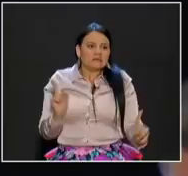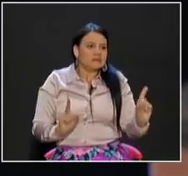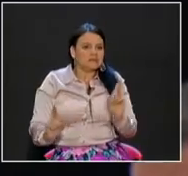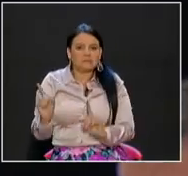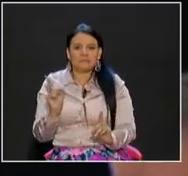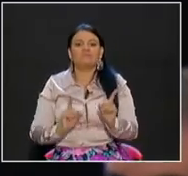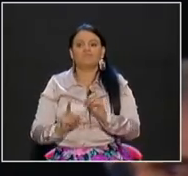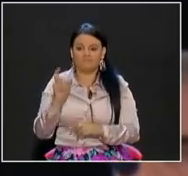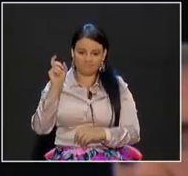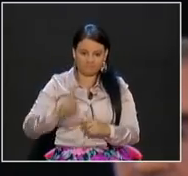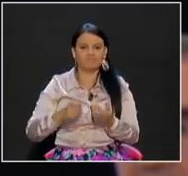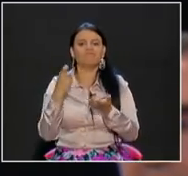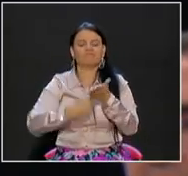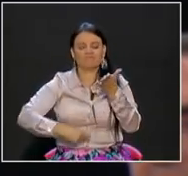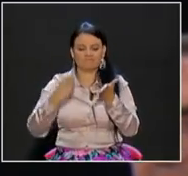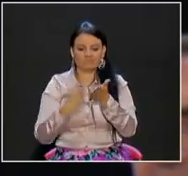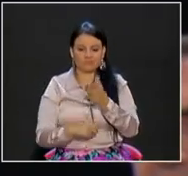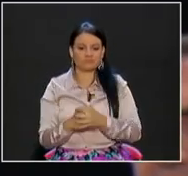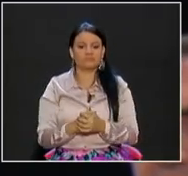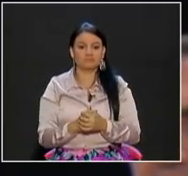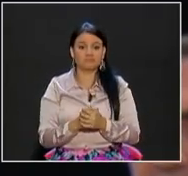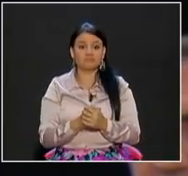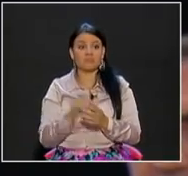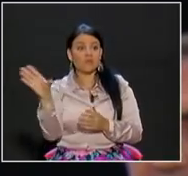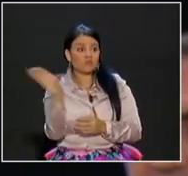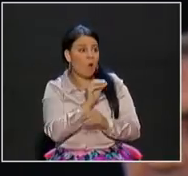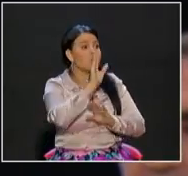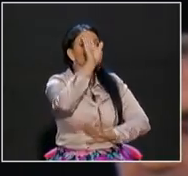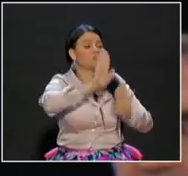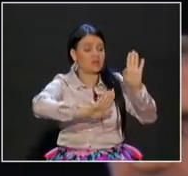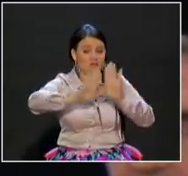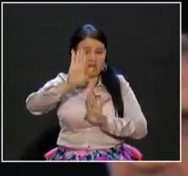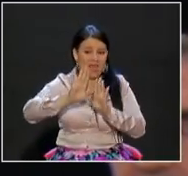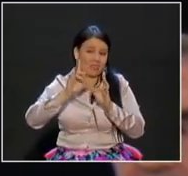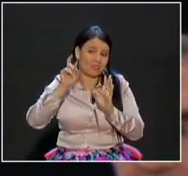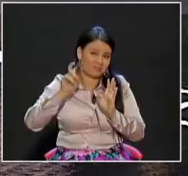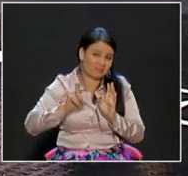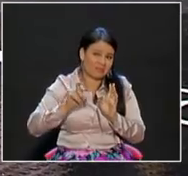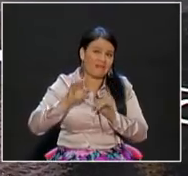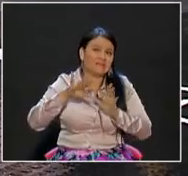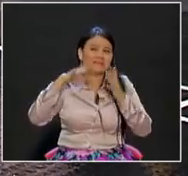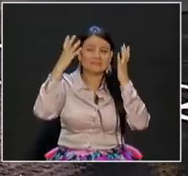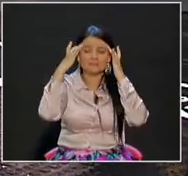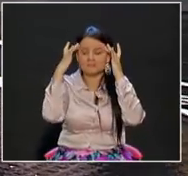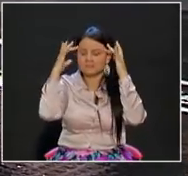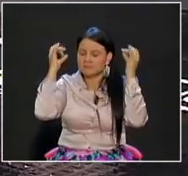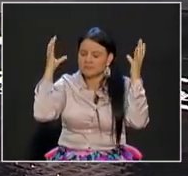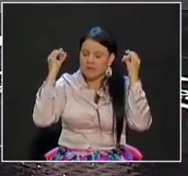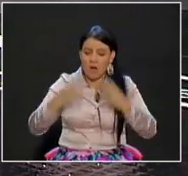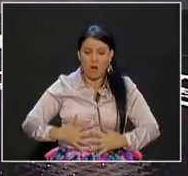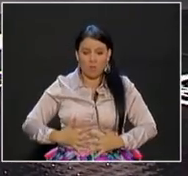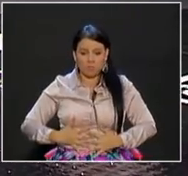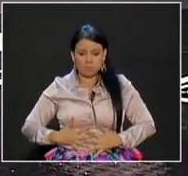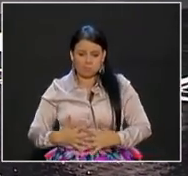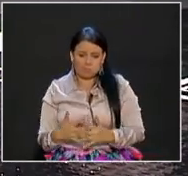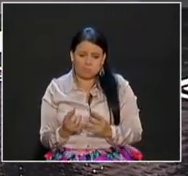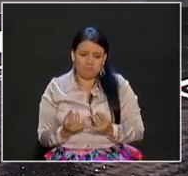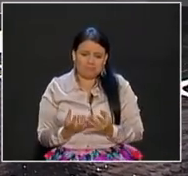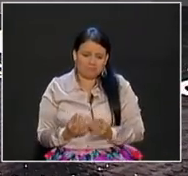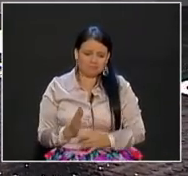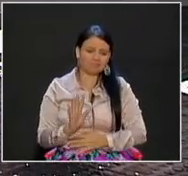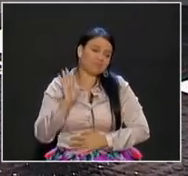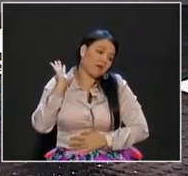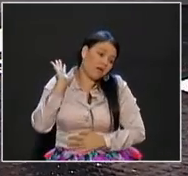además porque somos candidatos terrenales que nos da migraña que se nos inflama el colon pero eso